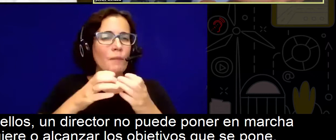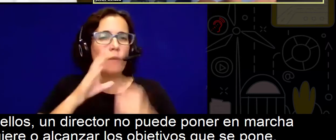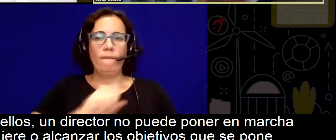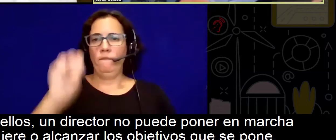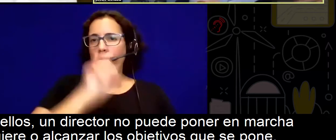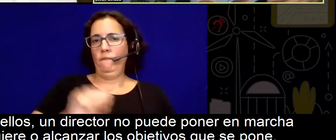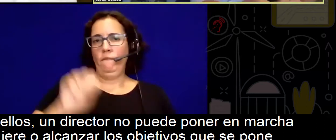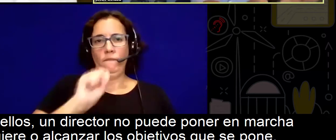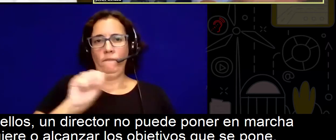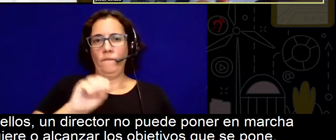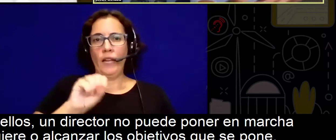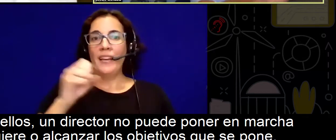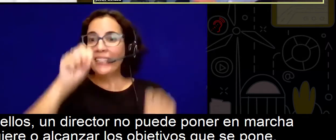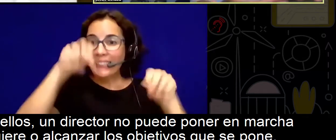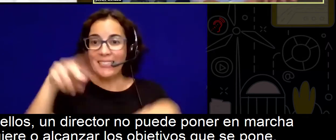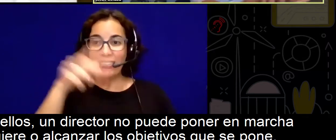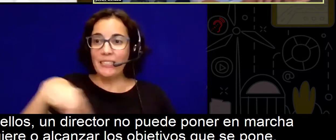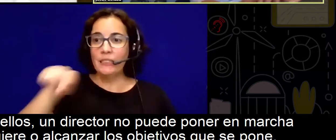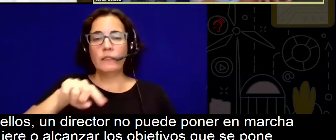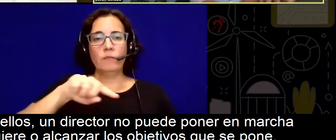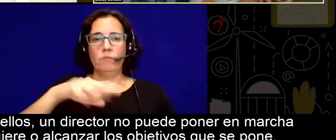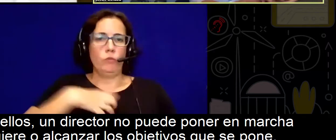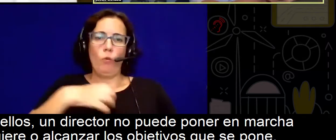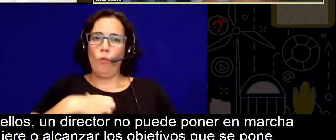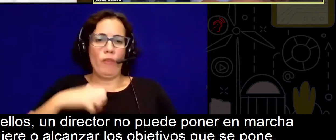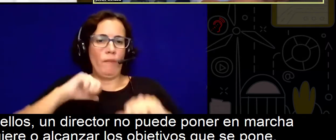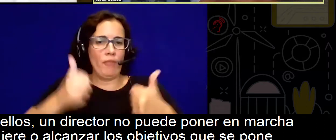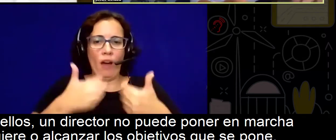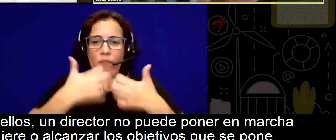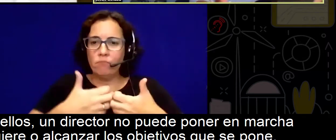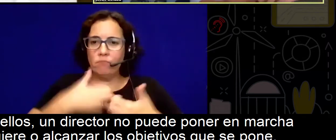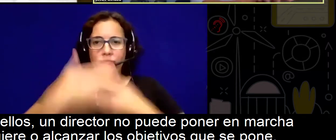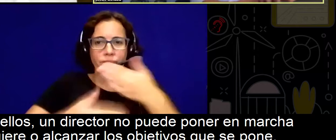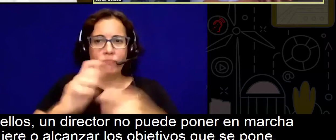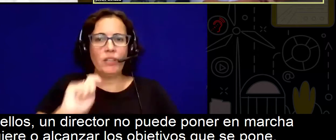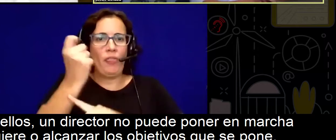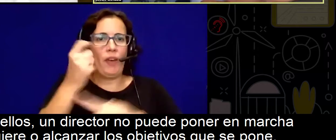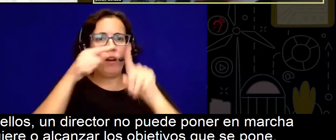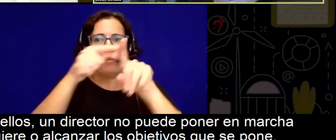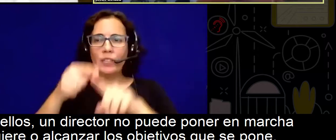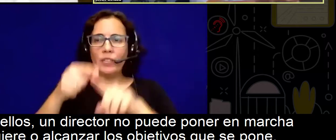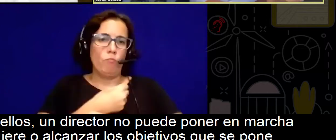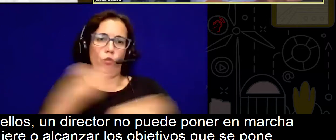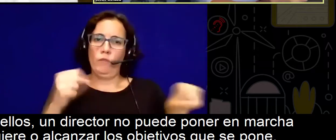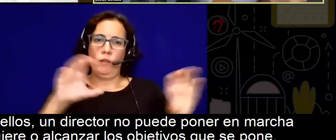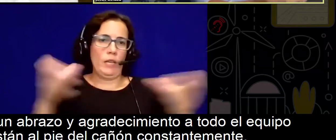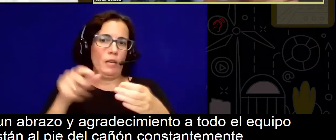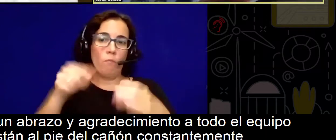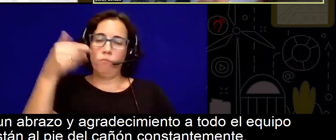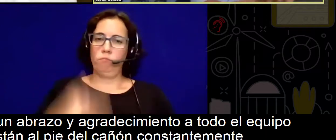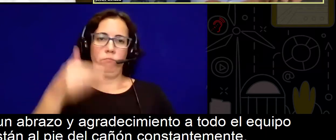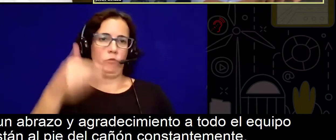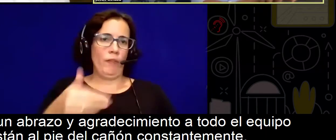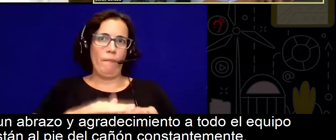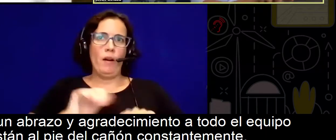pues un director al final no puede poner en marcha todo lo que quiere o llegar a alcanzar todos los objetivos que se ponen, ¿no? Desde aquí ya le mando siempre